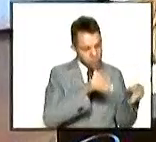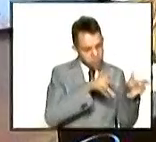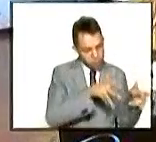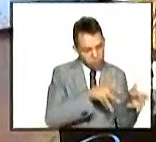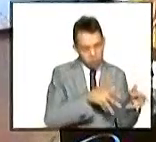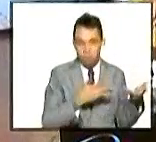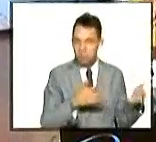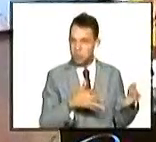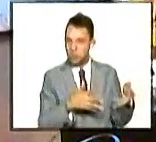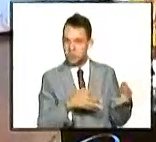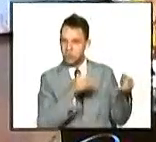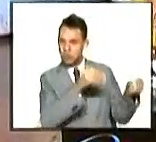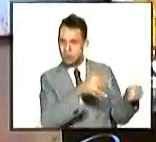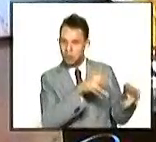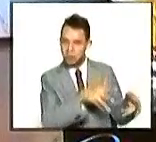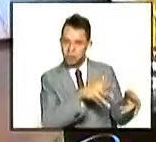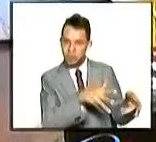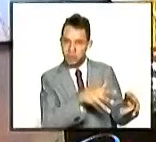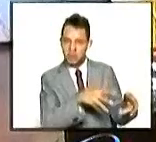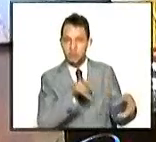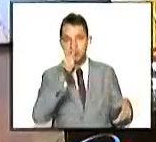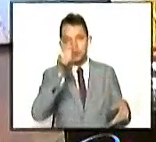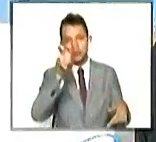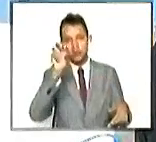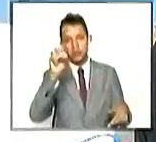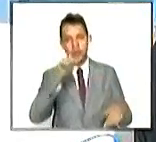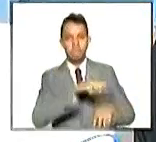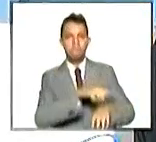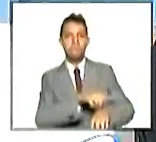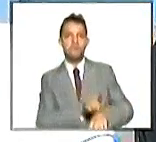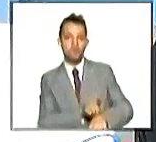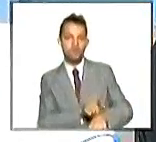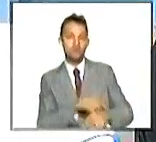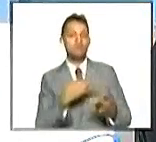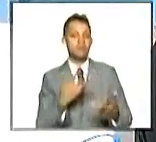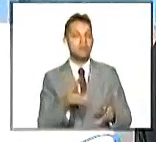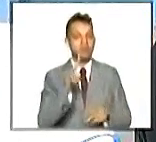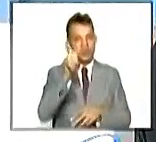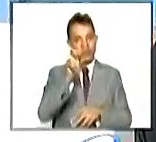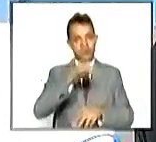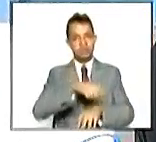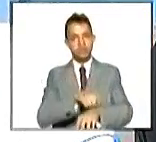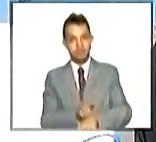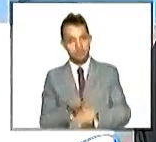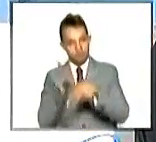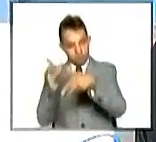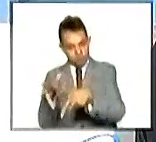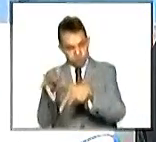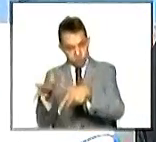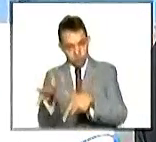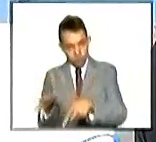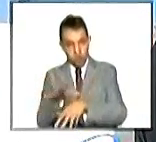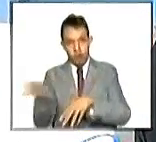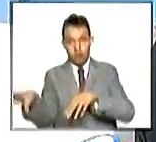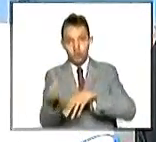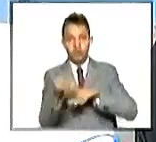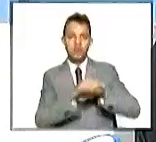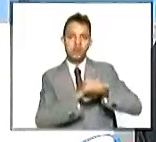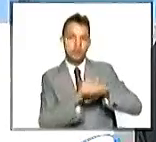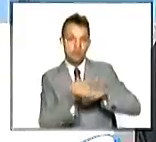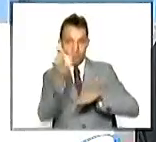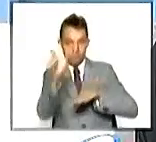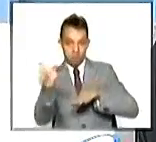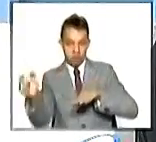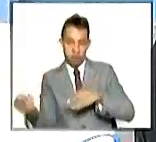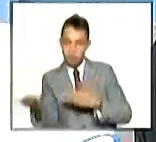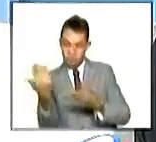tiene una duración de 70 minutos más o menos, son 8 capacitaciones y están todos cordialmente invitados para